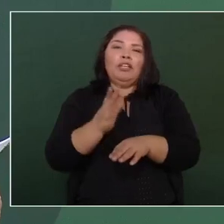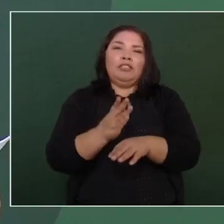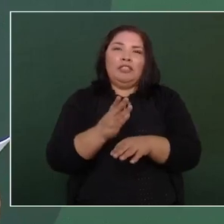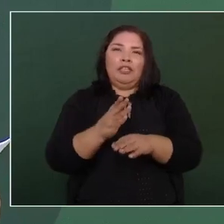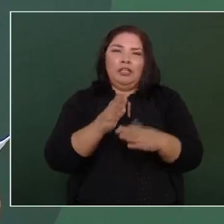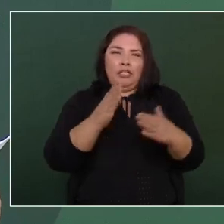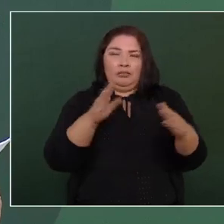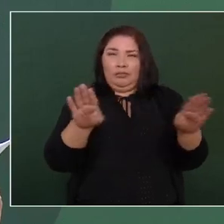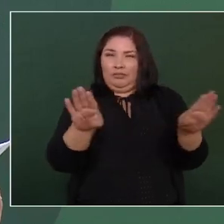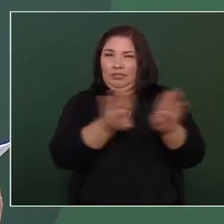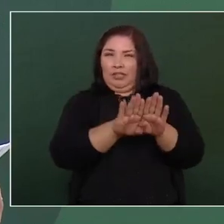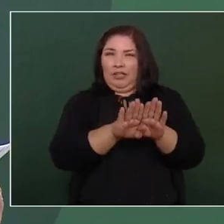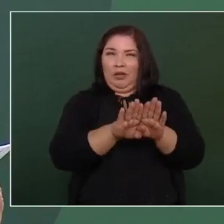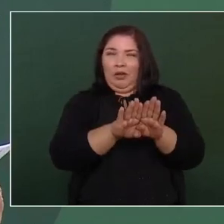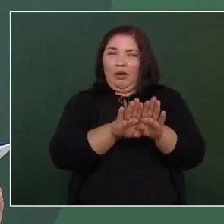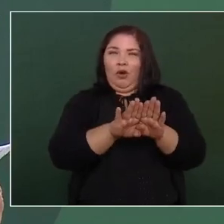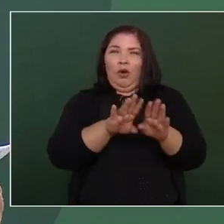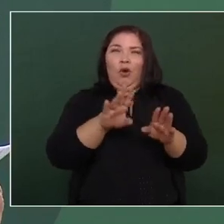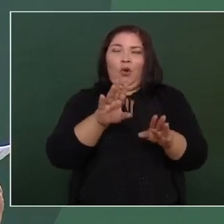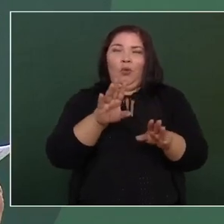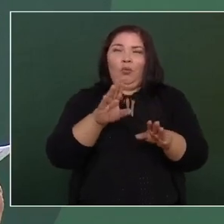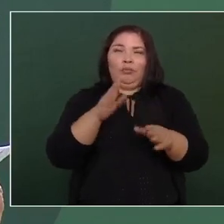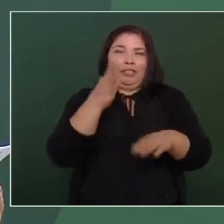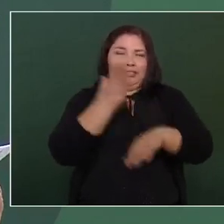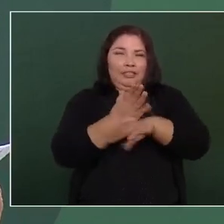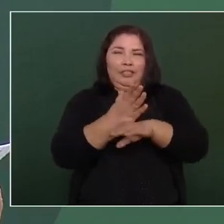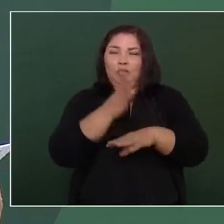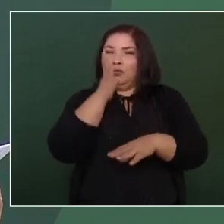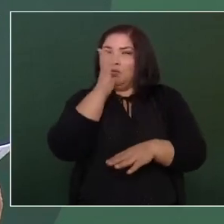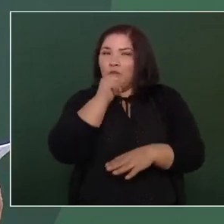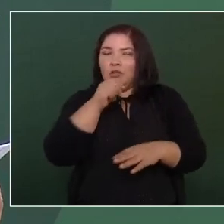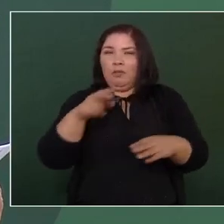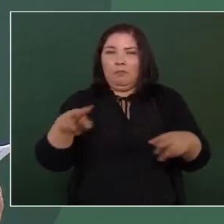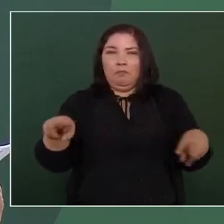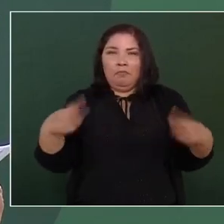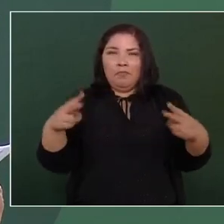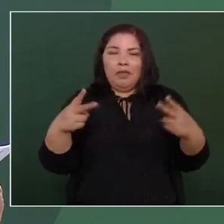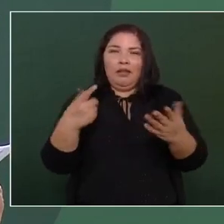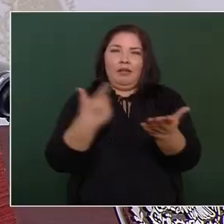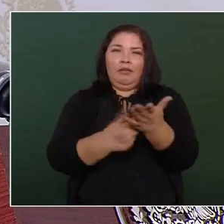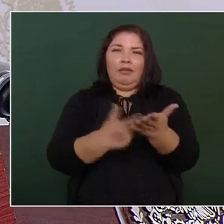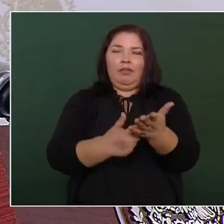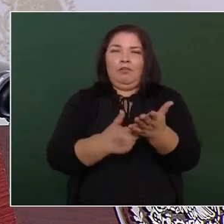puede vender el camarón, no se puede vender el atún